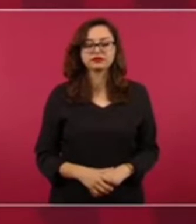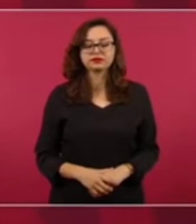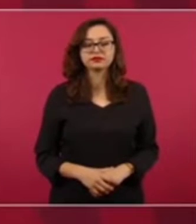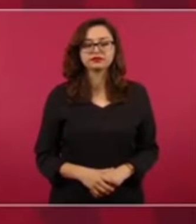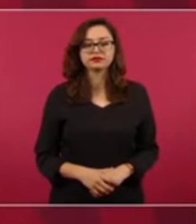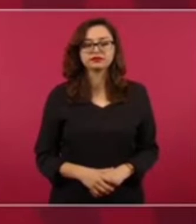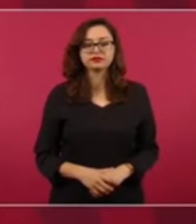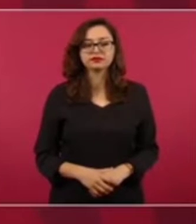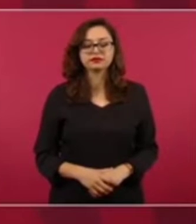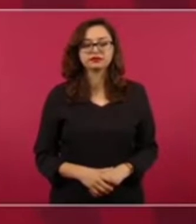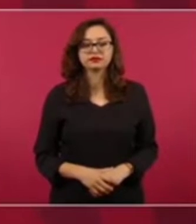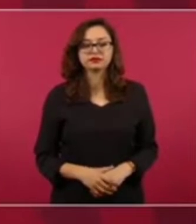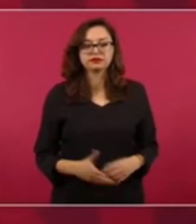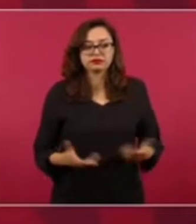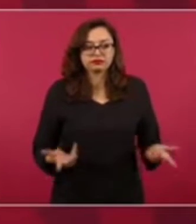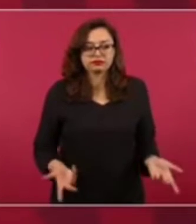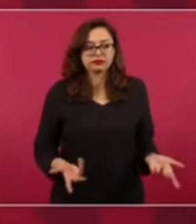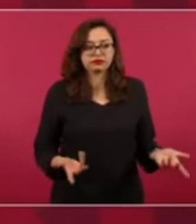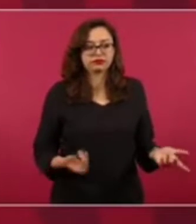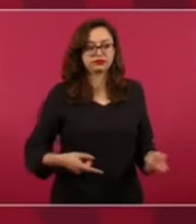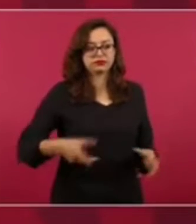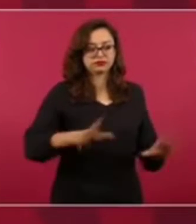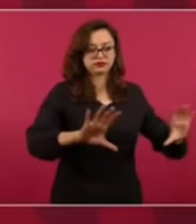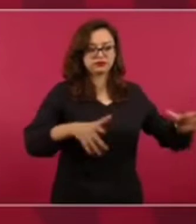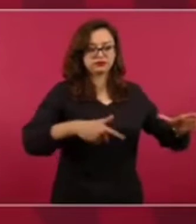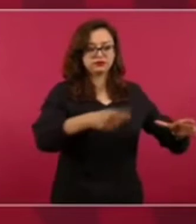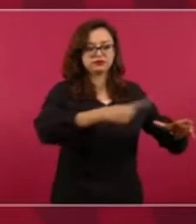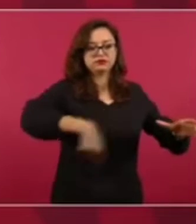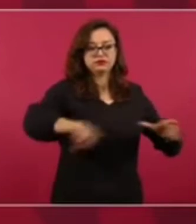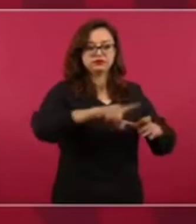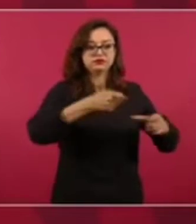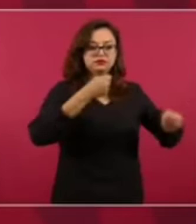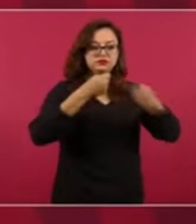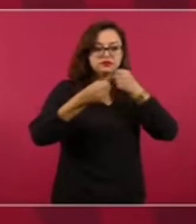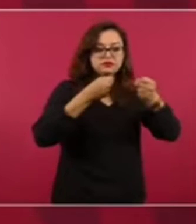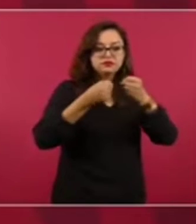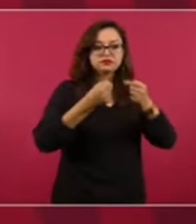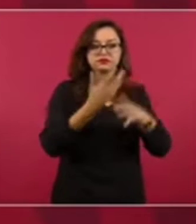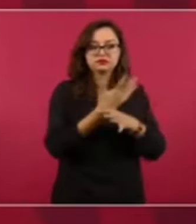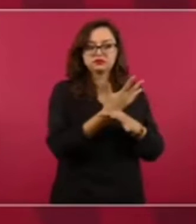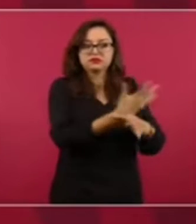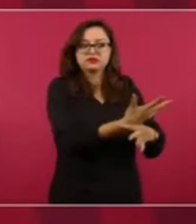los periodistas defensores de la libertad de prensa